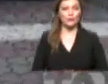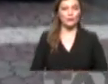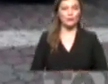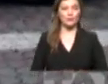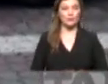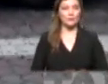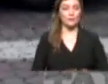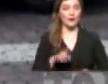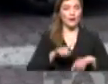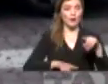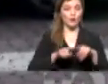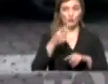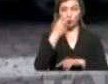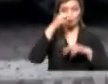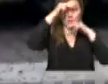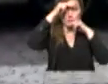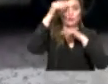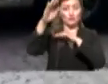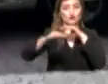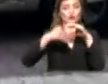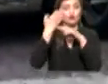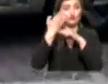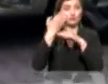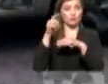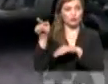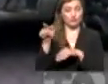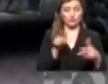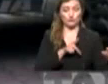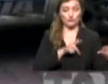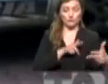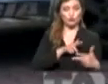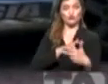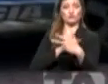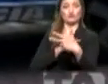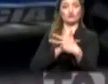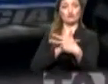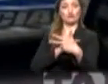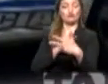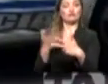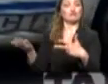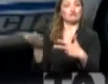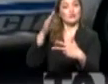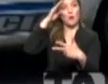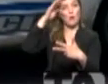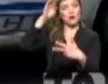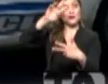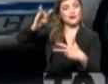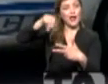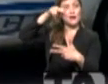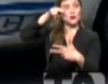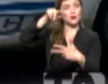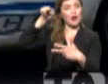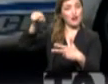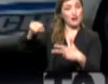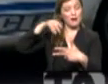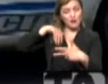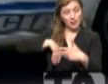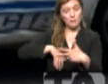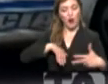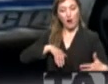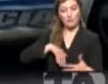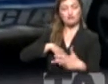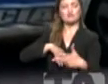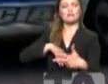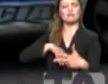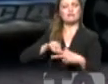Uno de nuestros amigos televidentes nos envían estas imágenes en donde se observa un patrullero de la Policía Nacional estacionado en la vereda